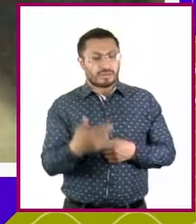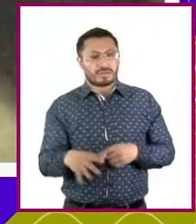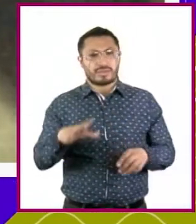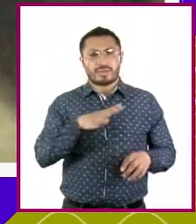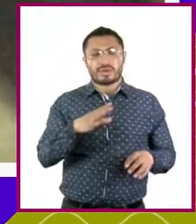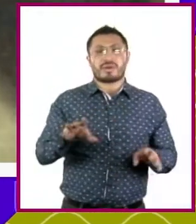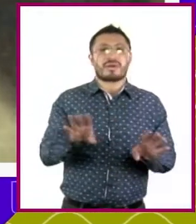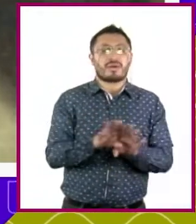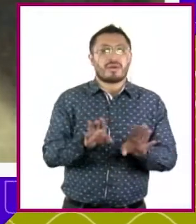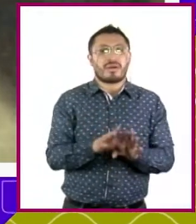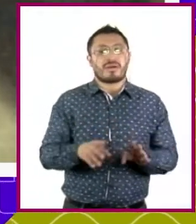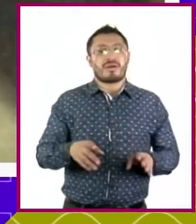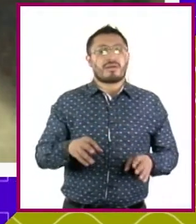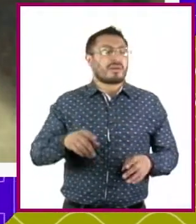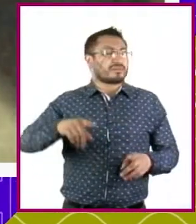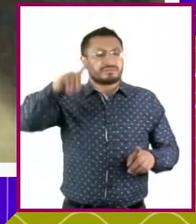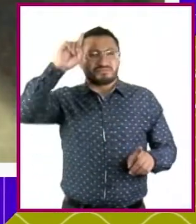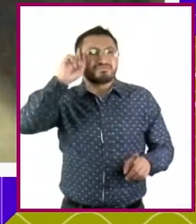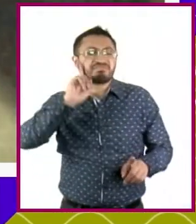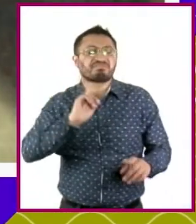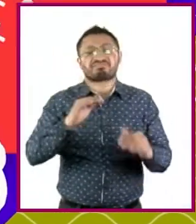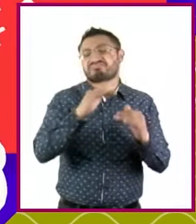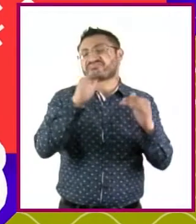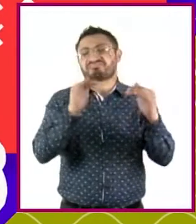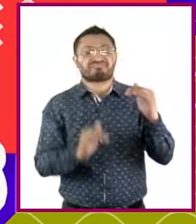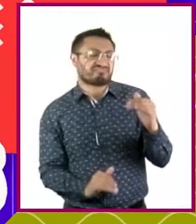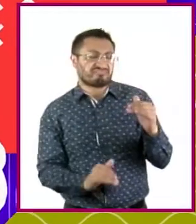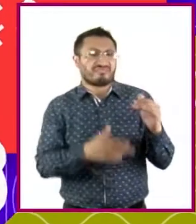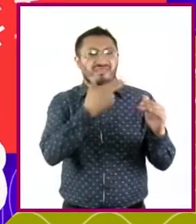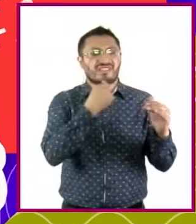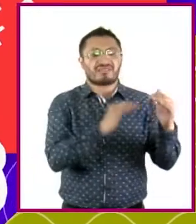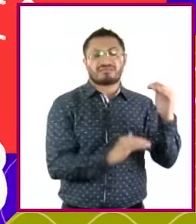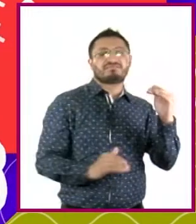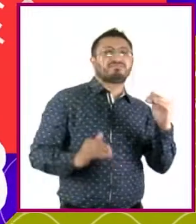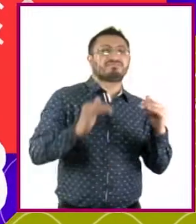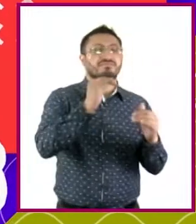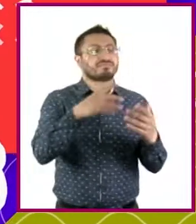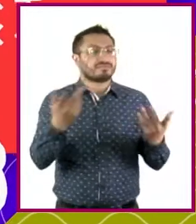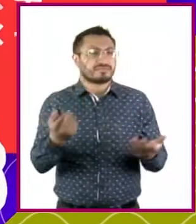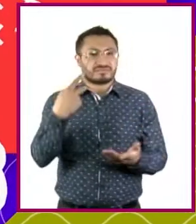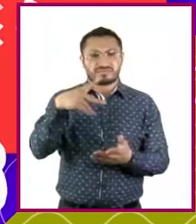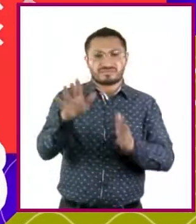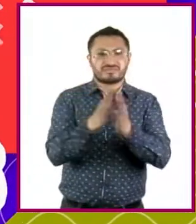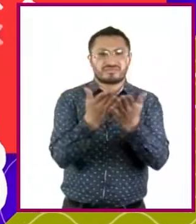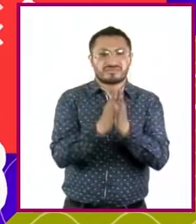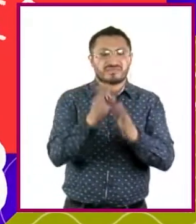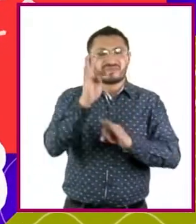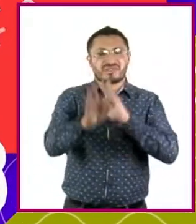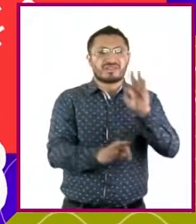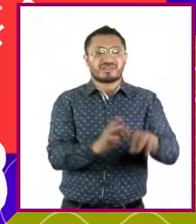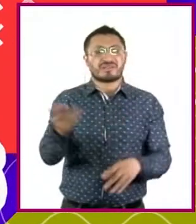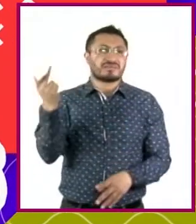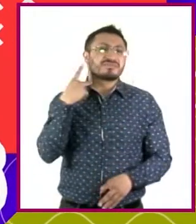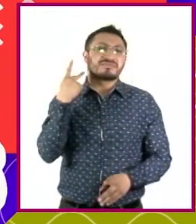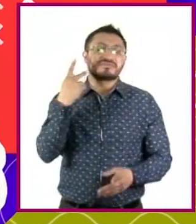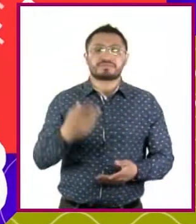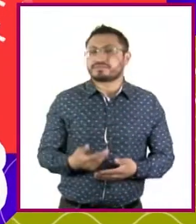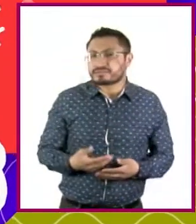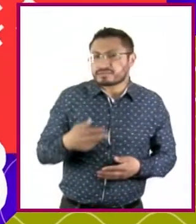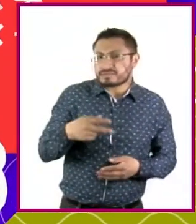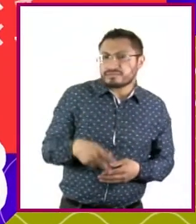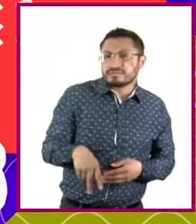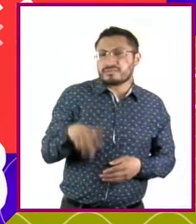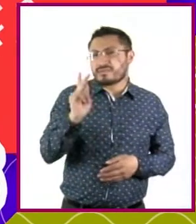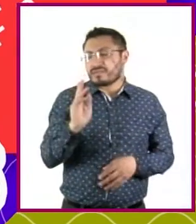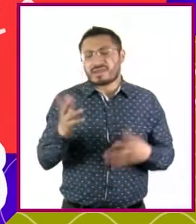inferioridad natural de las mujeres ante los hombres en su escrito Tratado Político. Pero,